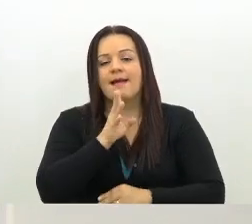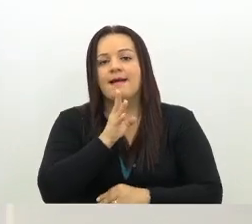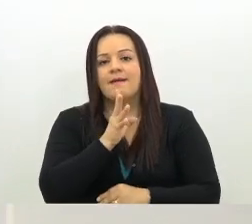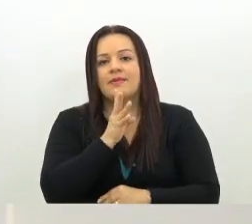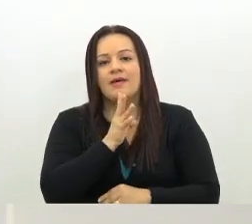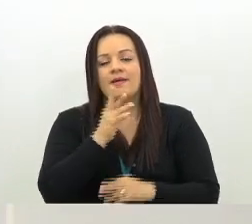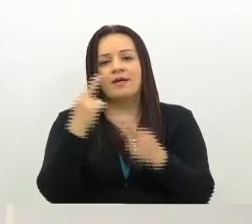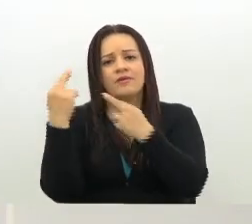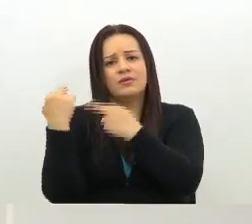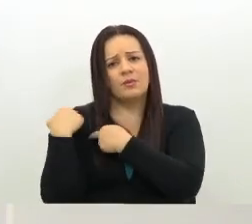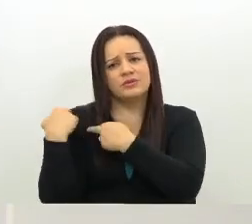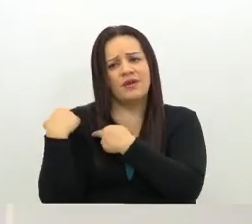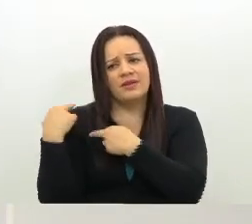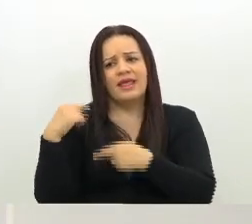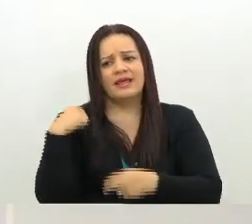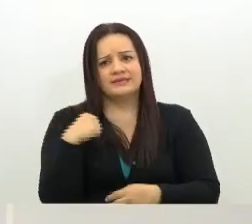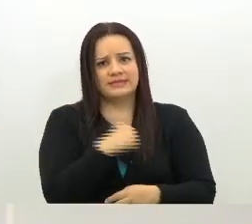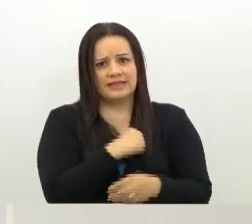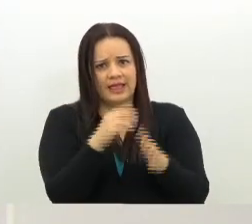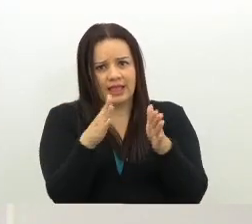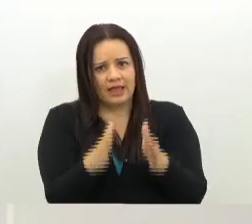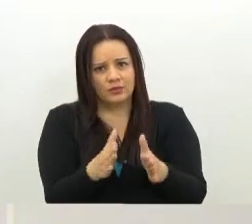la responsabilidad de los sindicatos